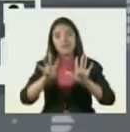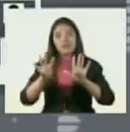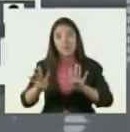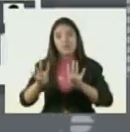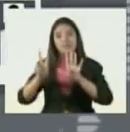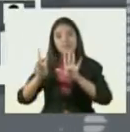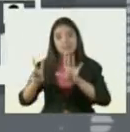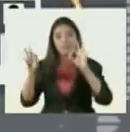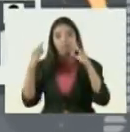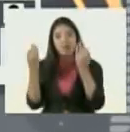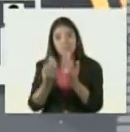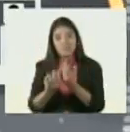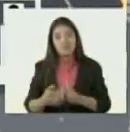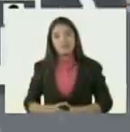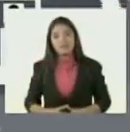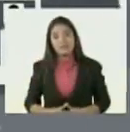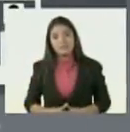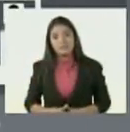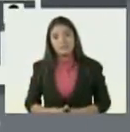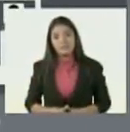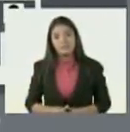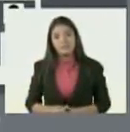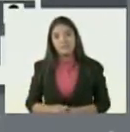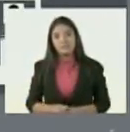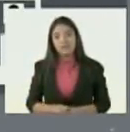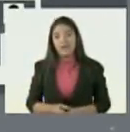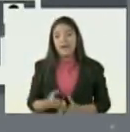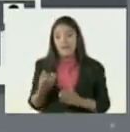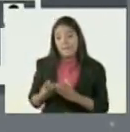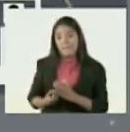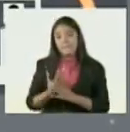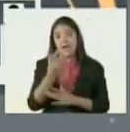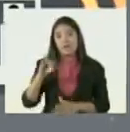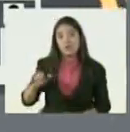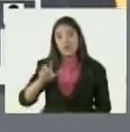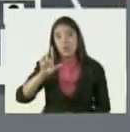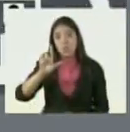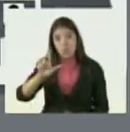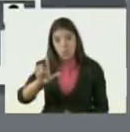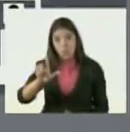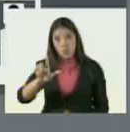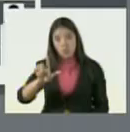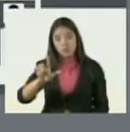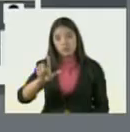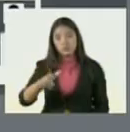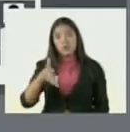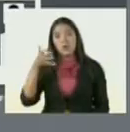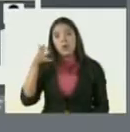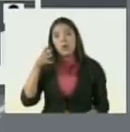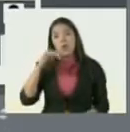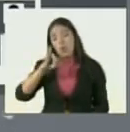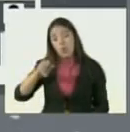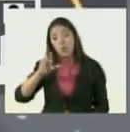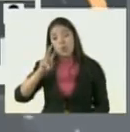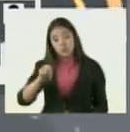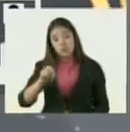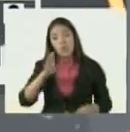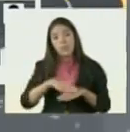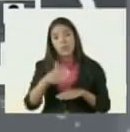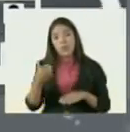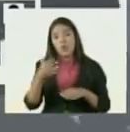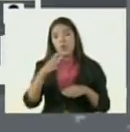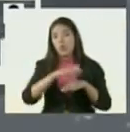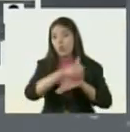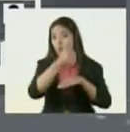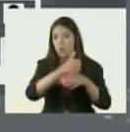6.153.797 familias. Y en los meses de mayo y junio, producto de La